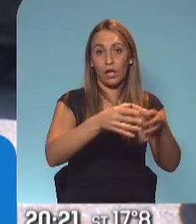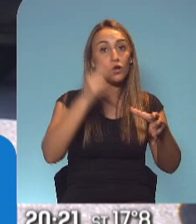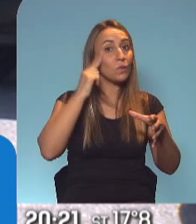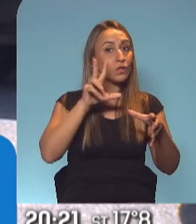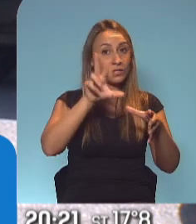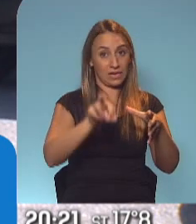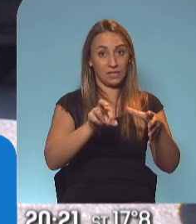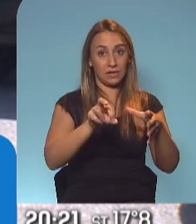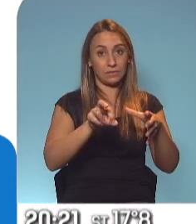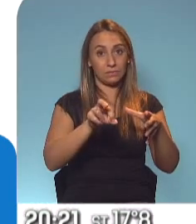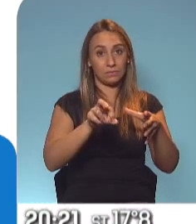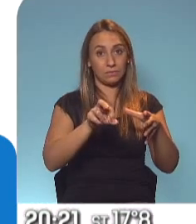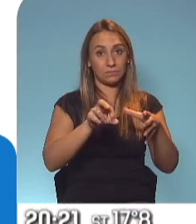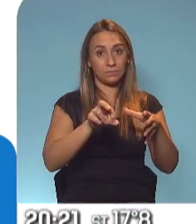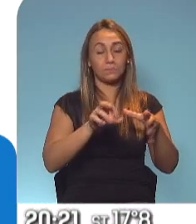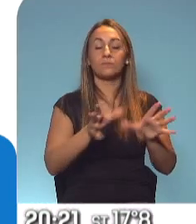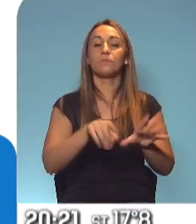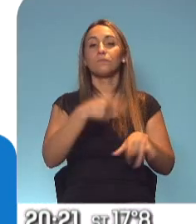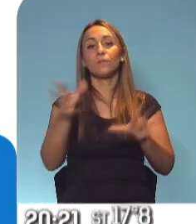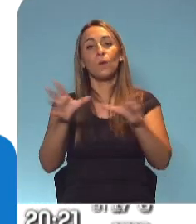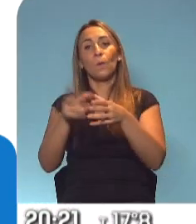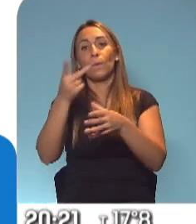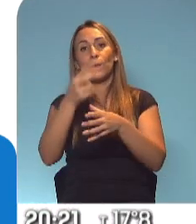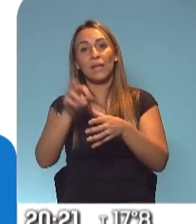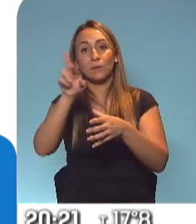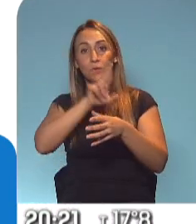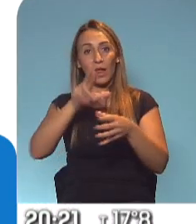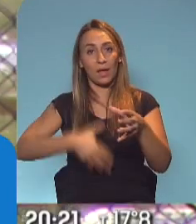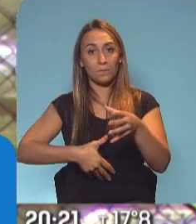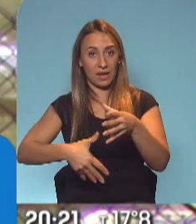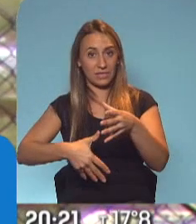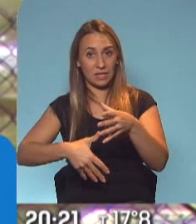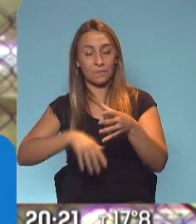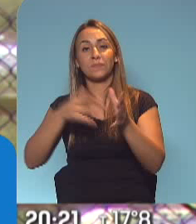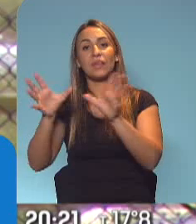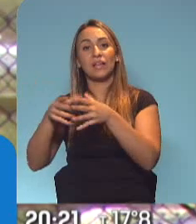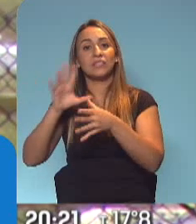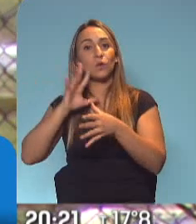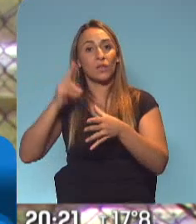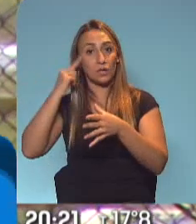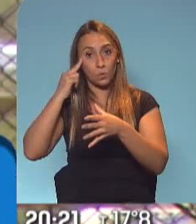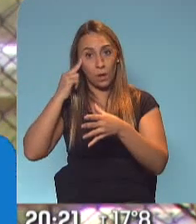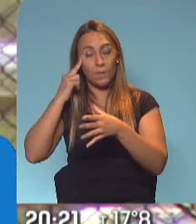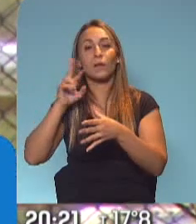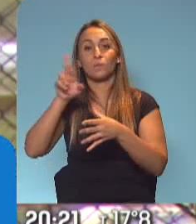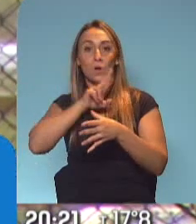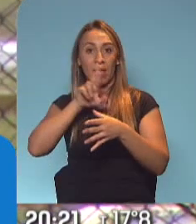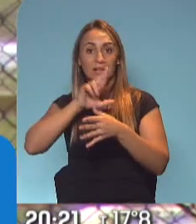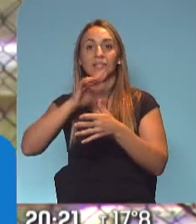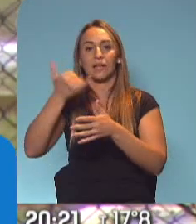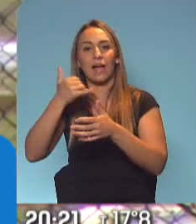sí. 20 casos de mujeres embarazadas, 59 casos de madres con hijos,